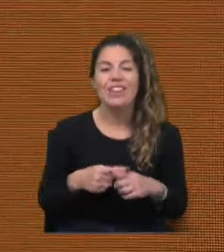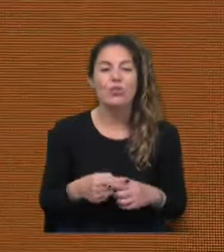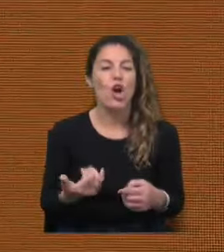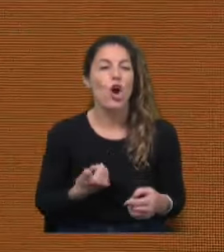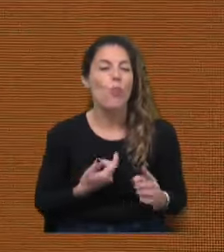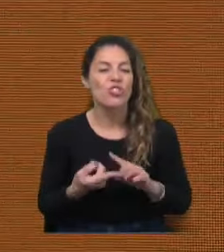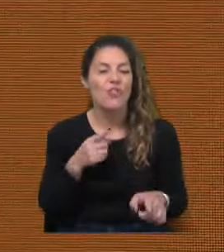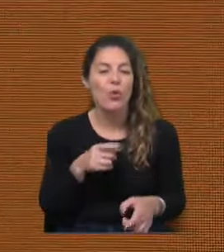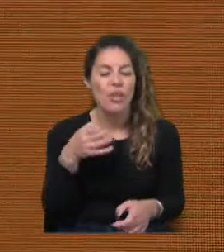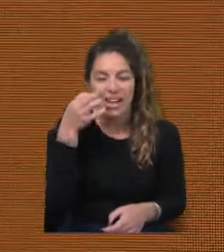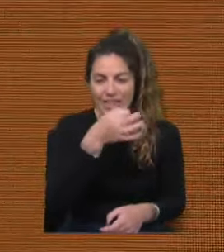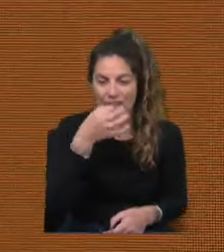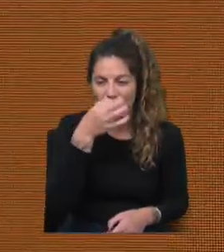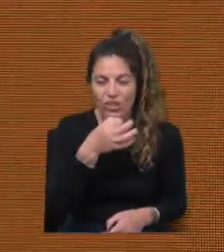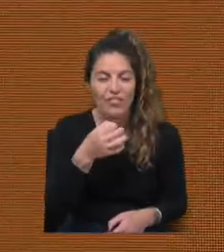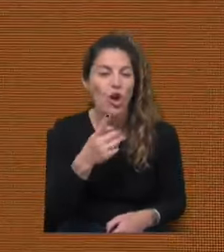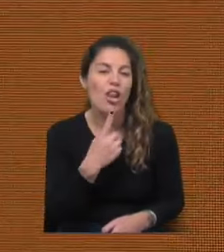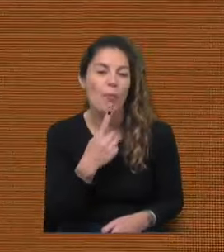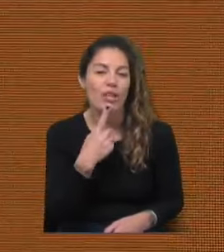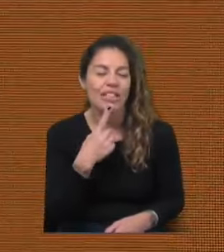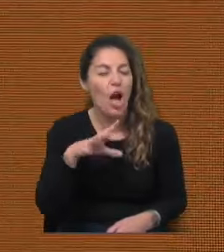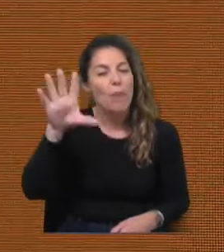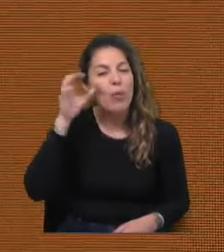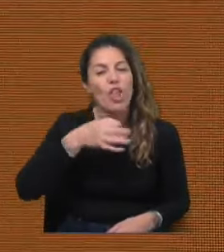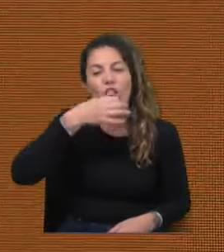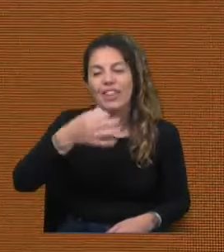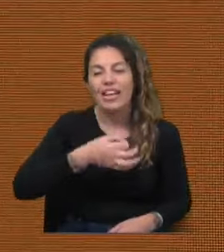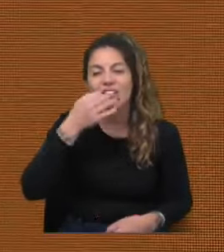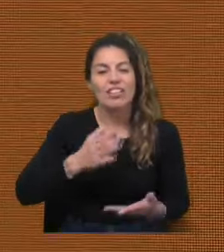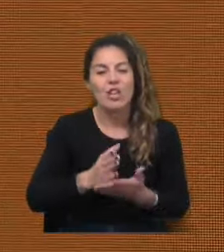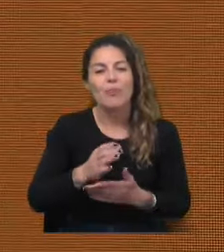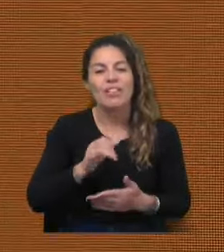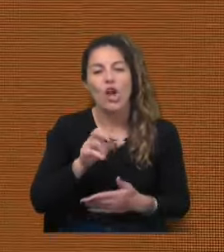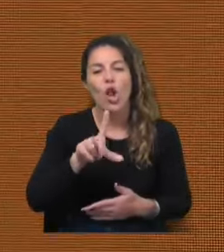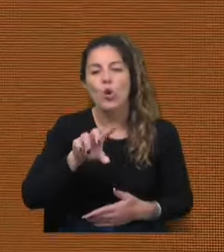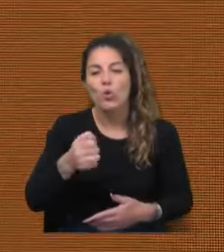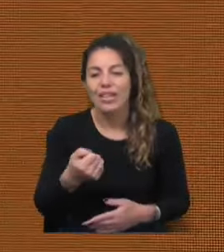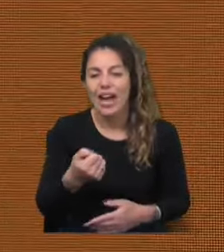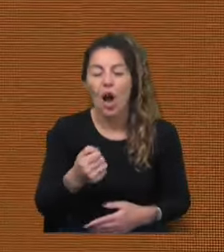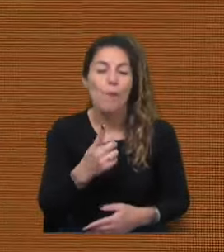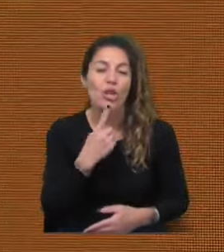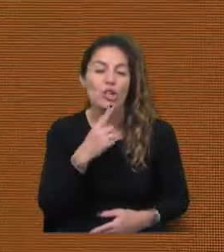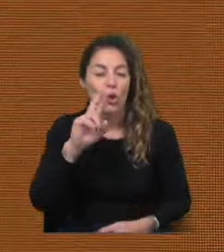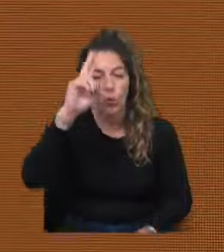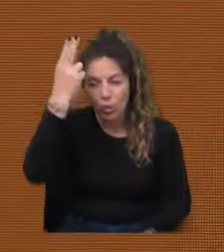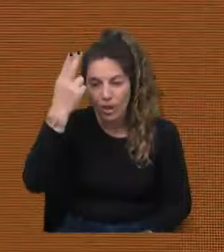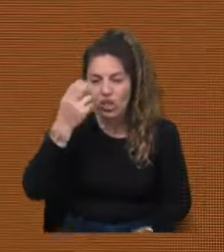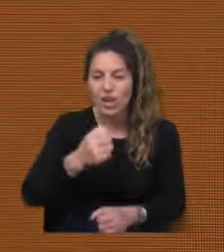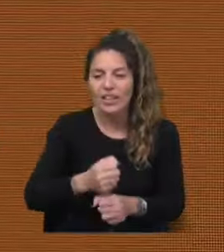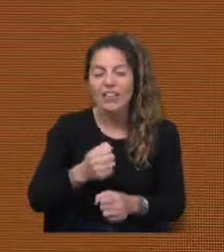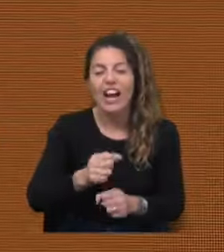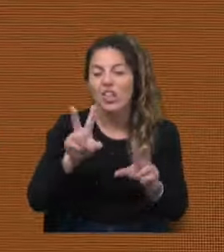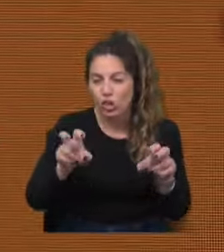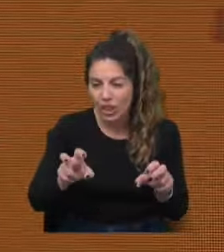vincula el narcotráfico y la política, me acuerdo de alguna declaración, una cosa que siempre dice Juan Pablo Luna, que es un politólogo uruguayo que trabaja mucho estos